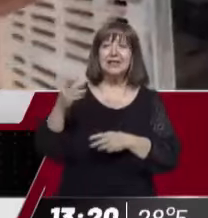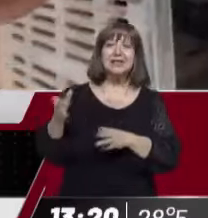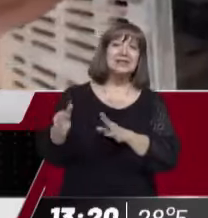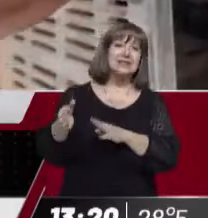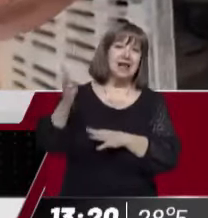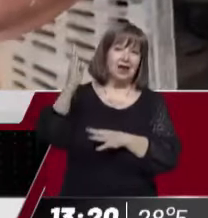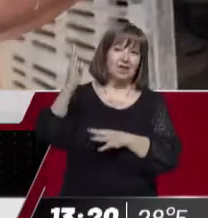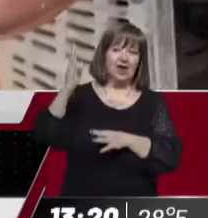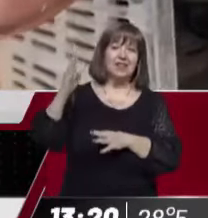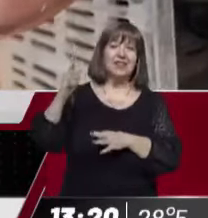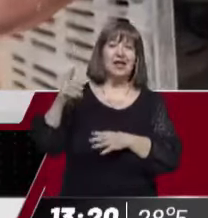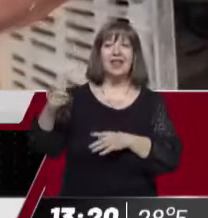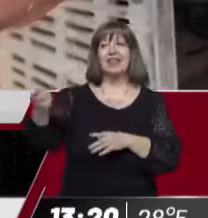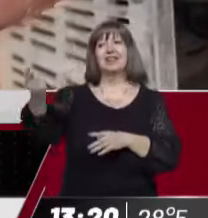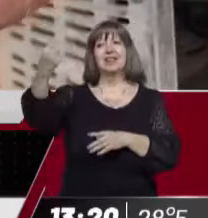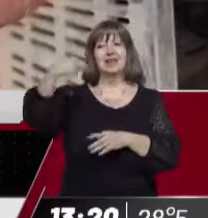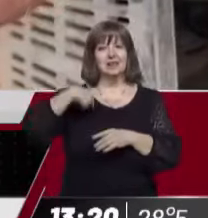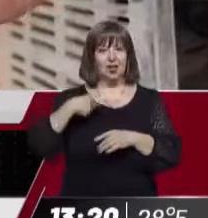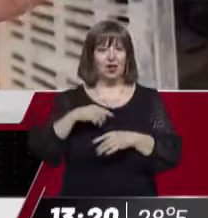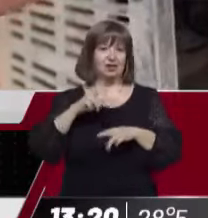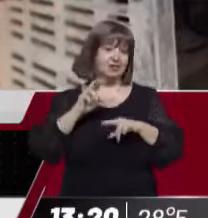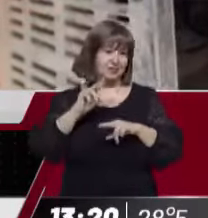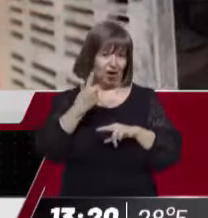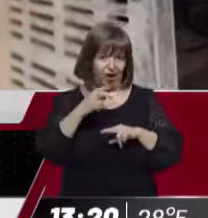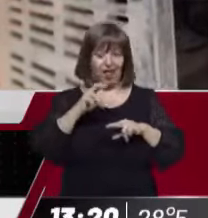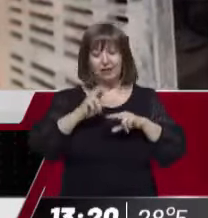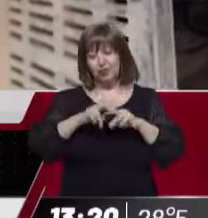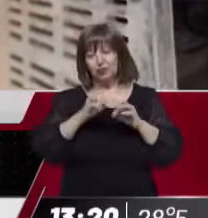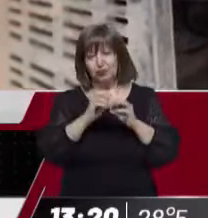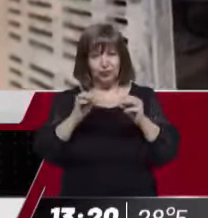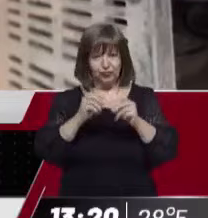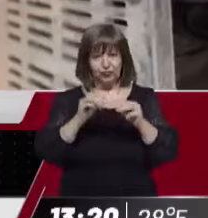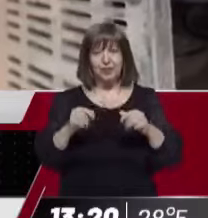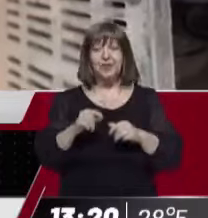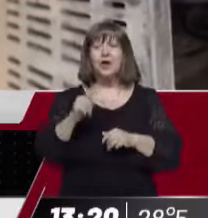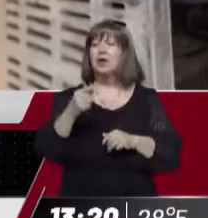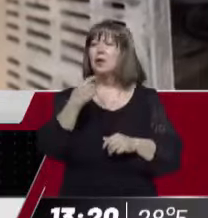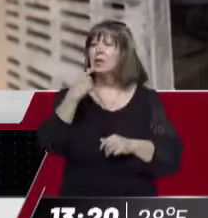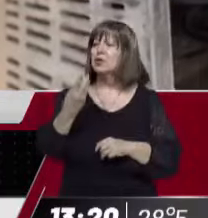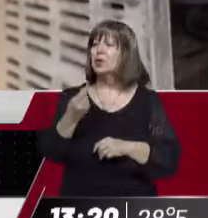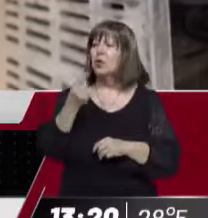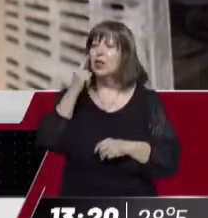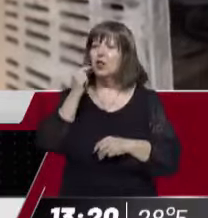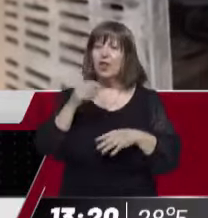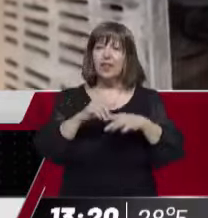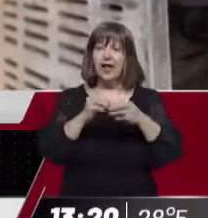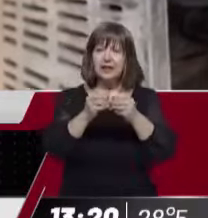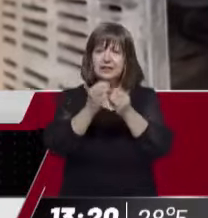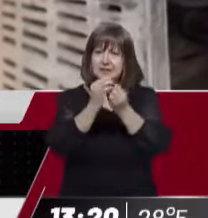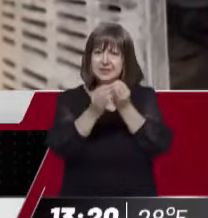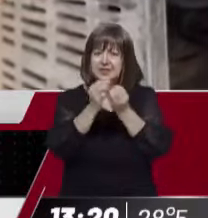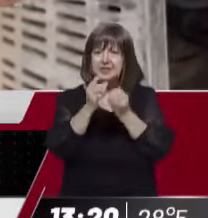de ahí recién vuelven a sentarse. Toda cuando haces familia, pelado de ajo, Juli, ¿cuántos días de este trabajo es? Y...